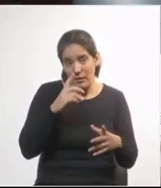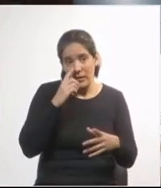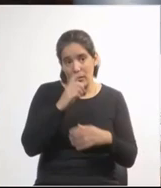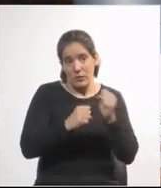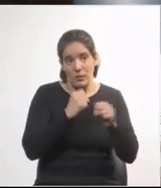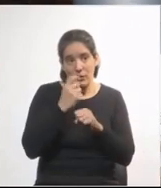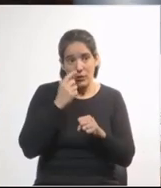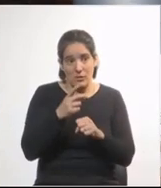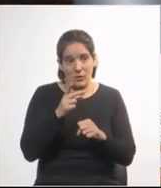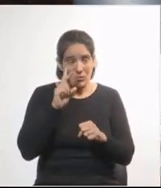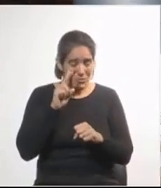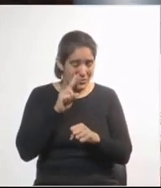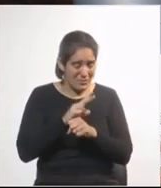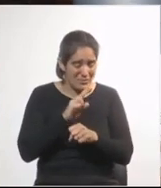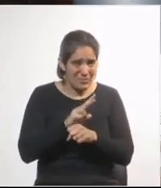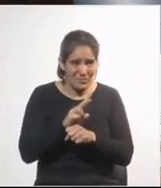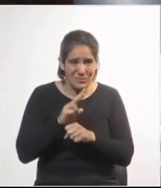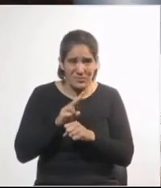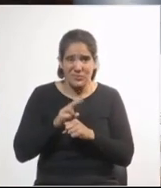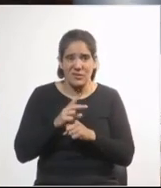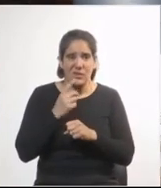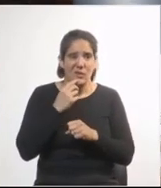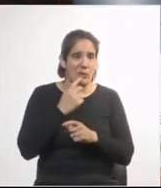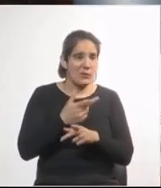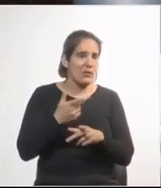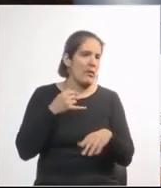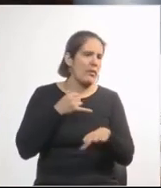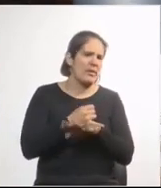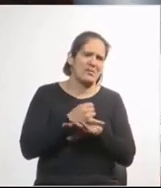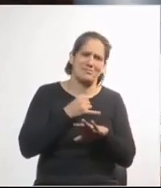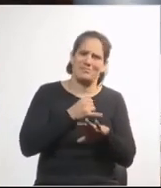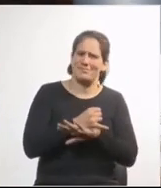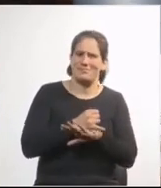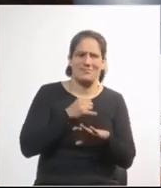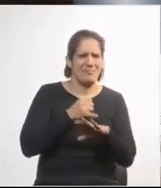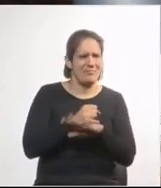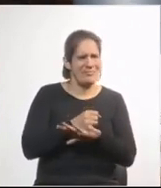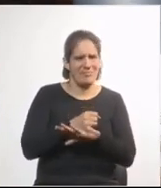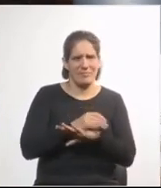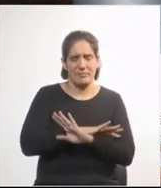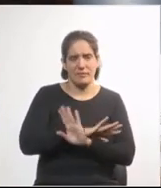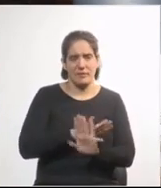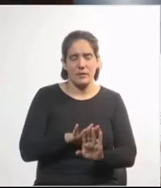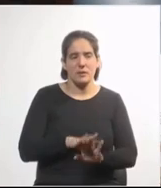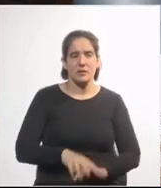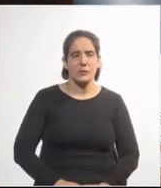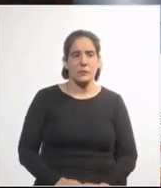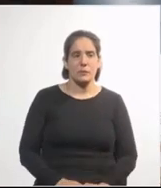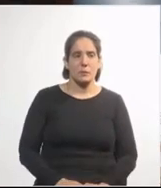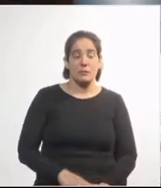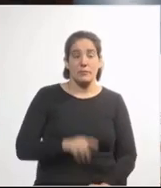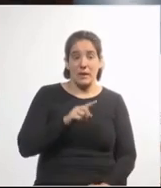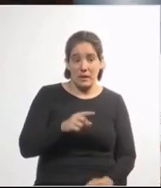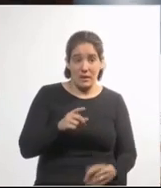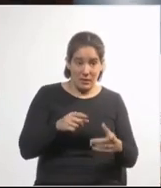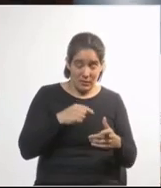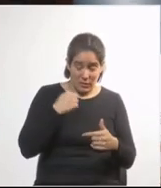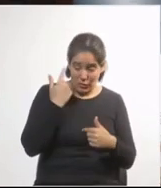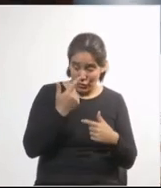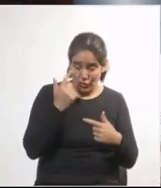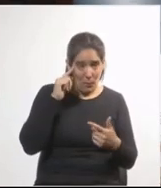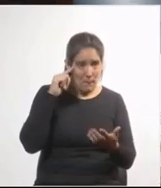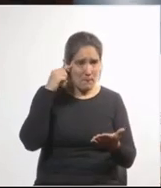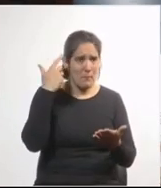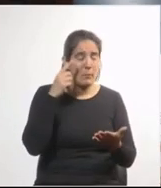realizaba una auditoría tal sobre el programa, la misma mostró gravísimas irregularidades. A esta iniciativa le siguió